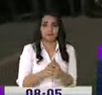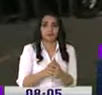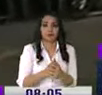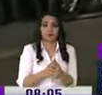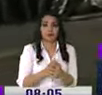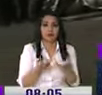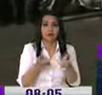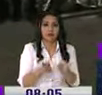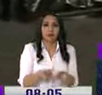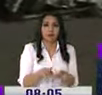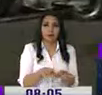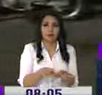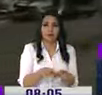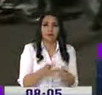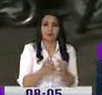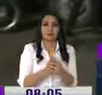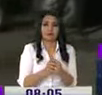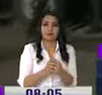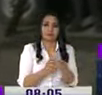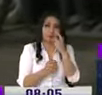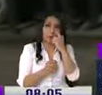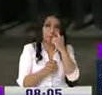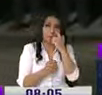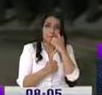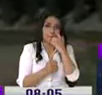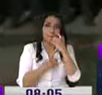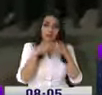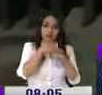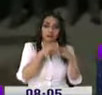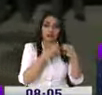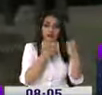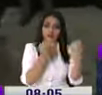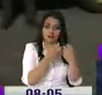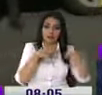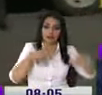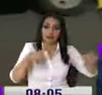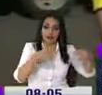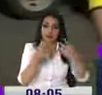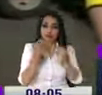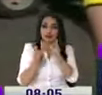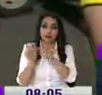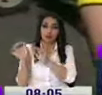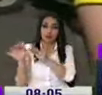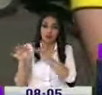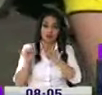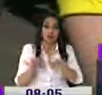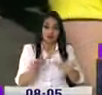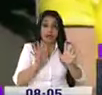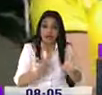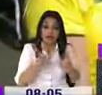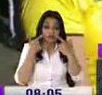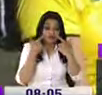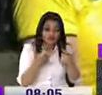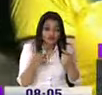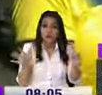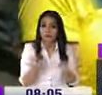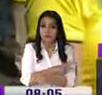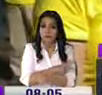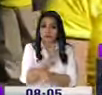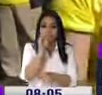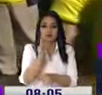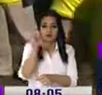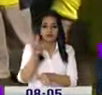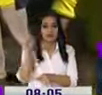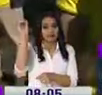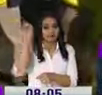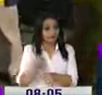partes que circunscriben el estadio y también los sitios de concentración masiva. Estamos atentos, 100% operables. Perfecto, muchas gracias.